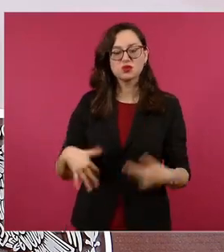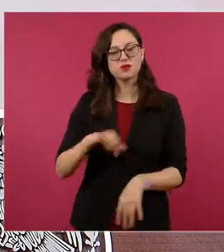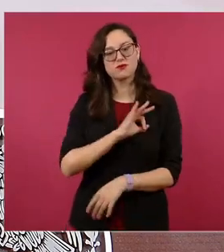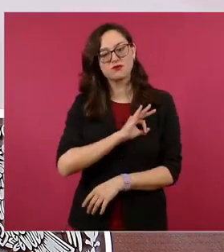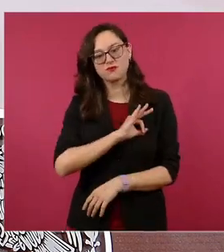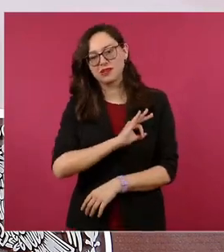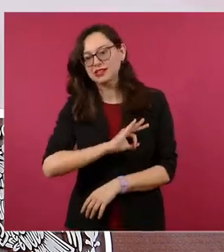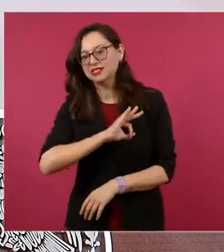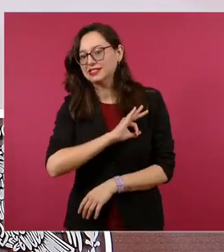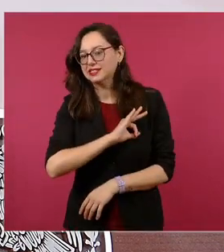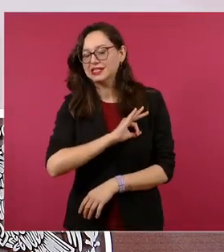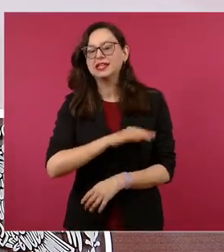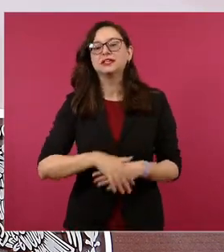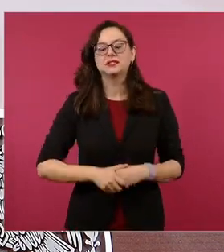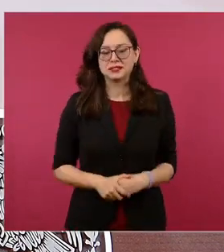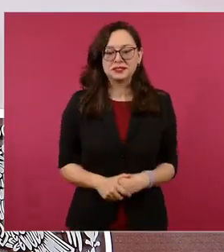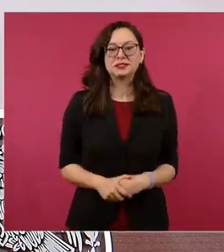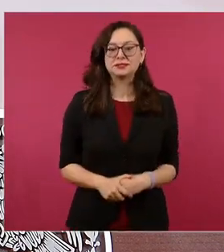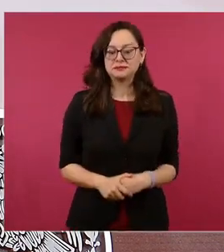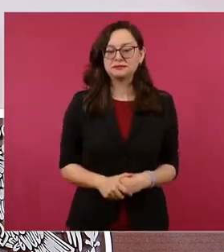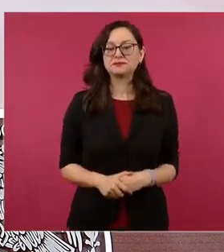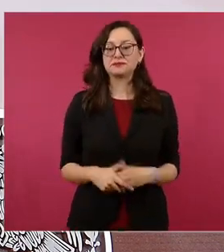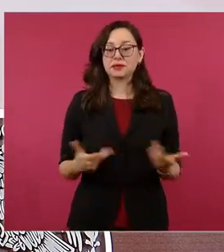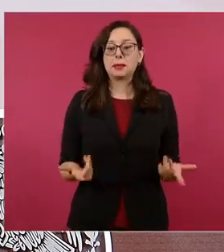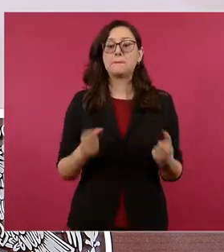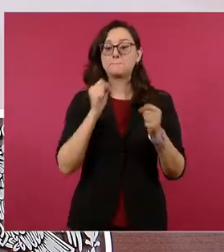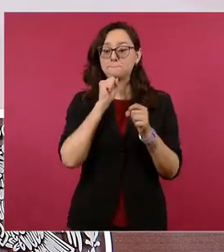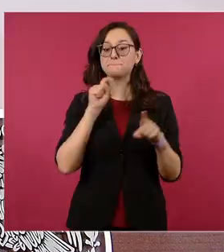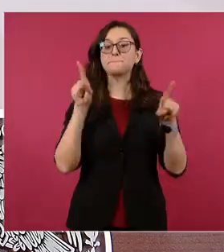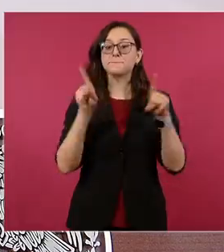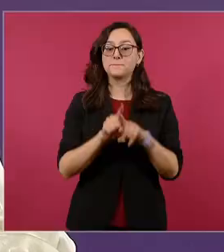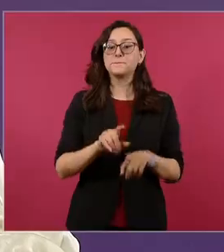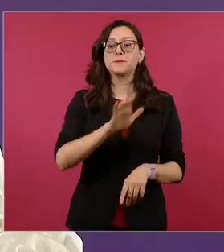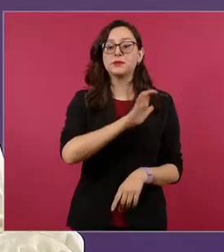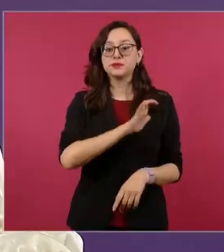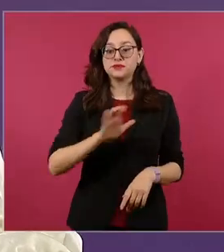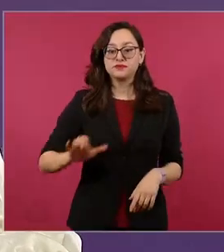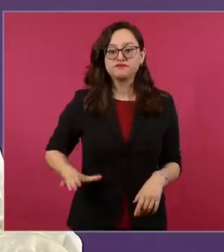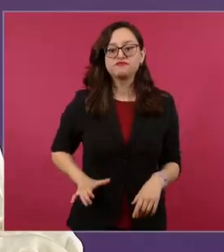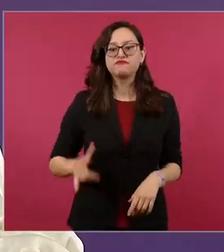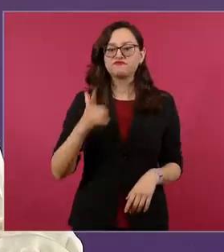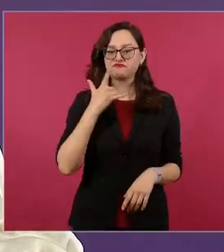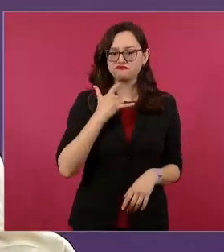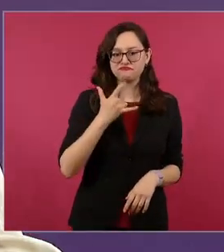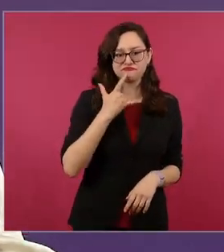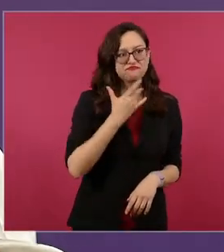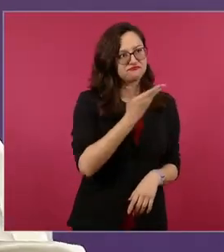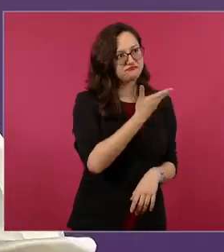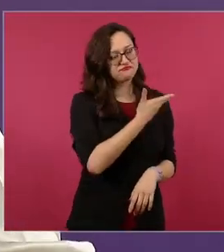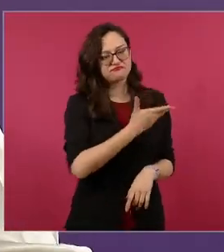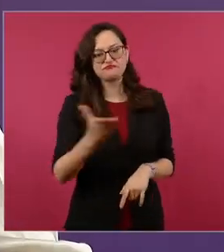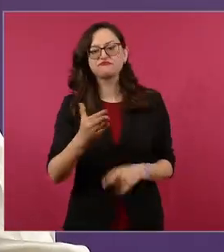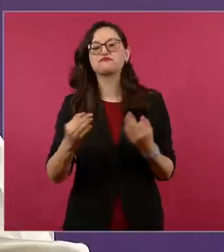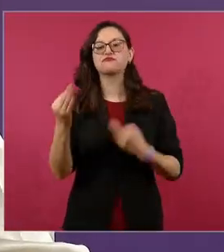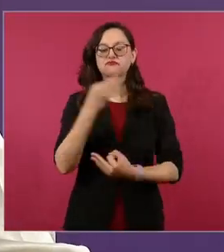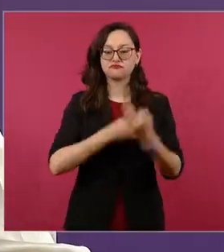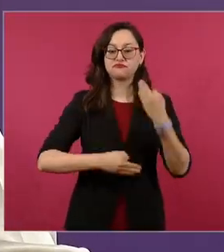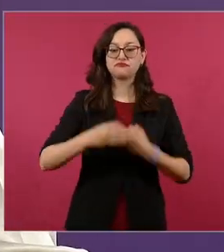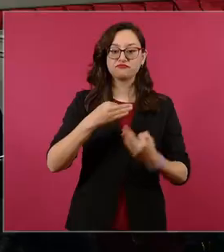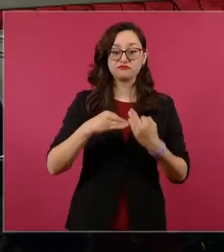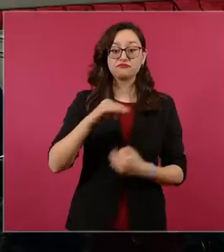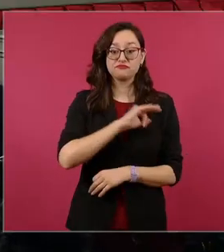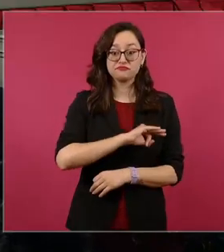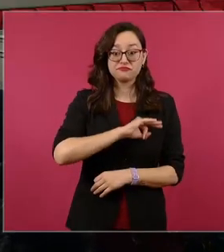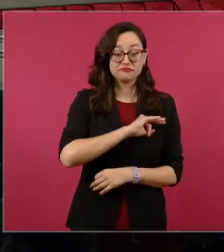territorio nacional. Felicitar mucho también a todos los candidatos, el esfuerzo y, por supuesto, pues también a aquellos que recibieron